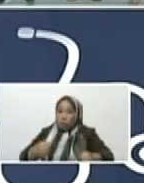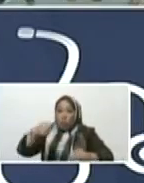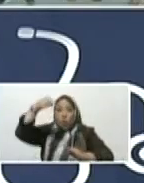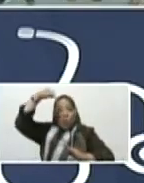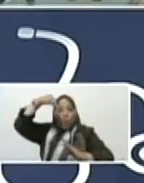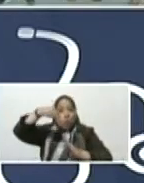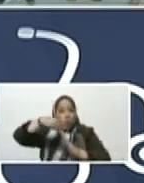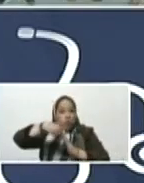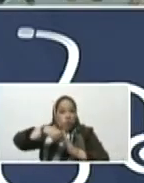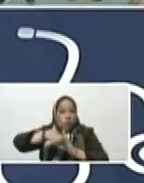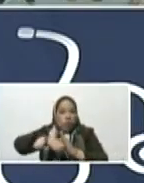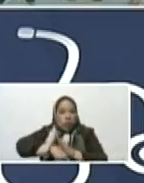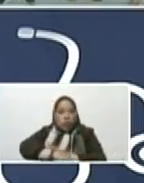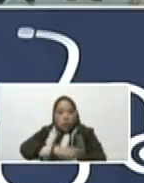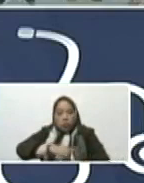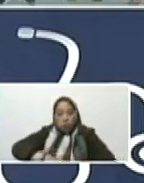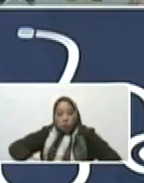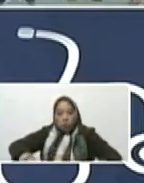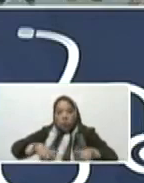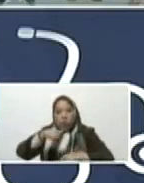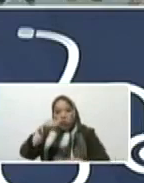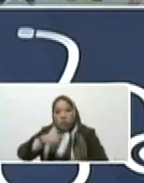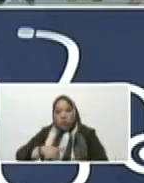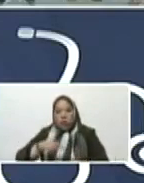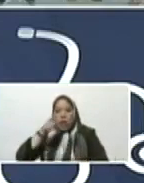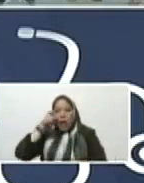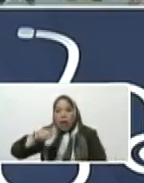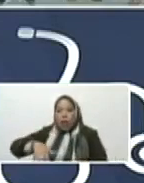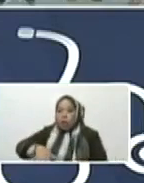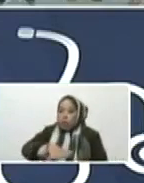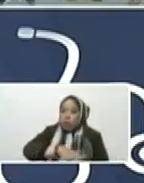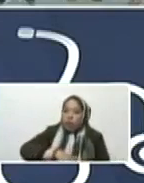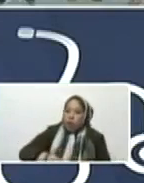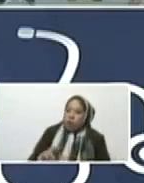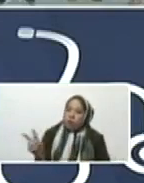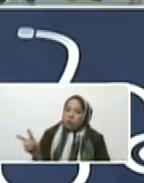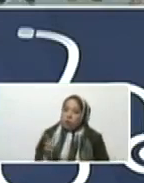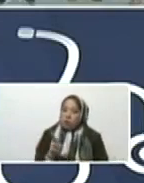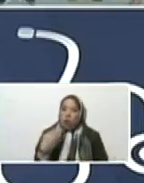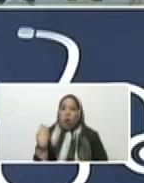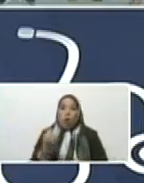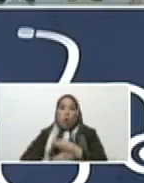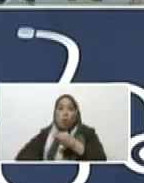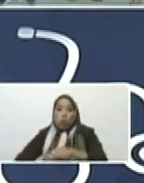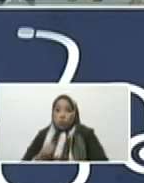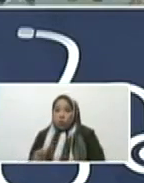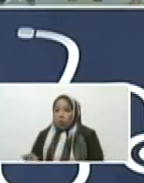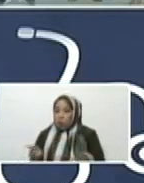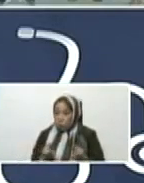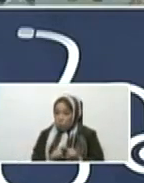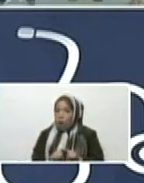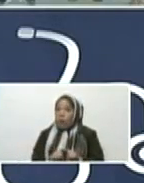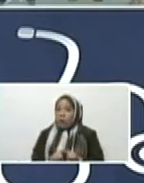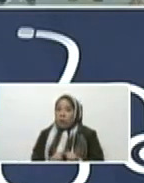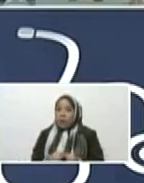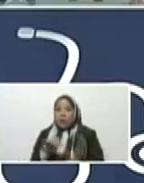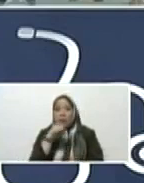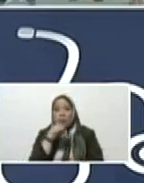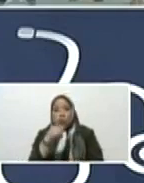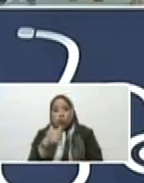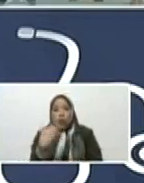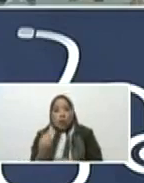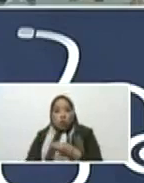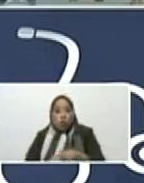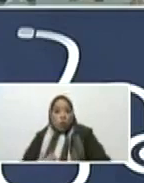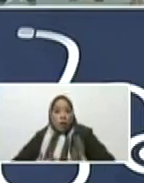que tiene la ciudadanía, el pueblo de Venezuela, Víctor Clar. ¿Cómo está esa declaratoria? ¿Cómo está esa acción